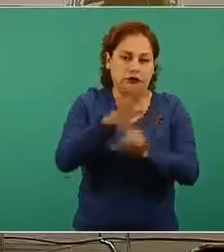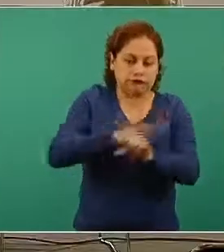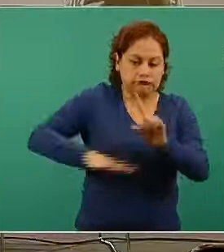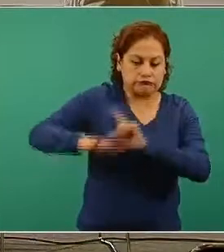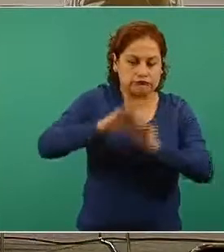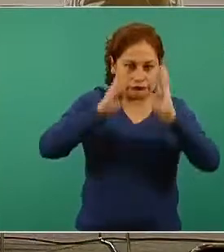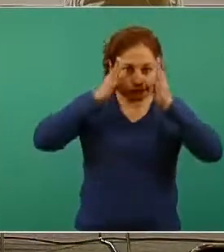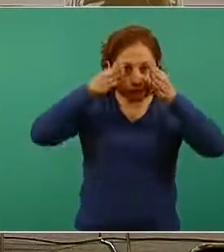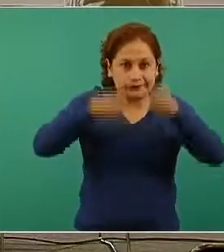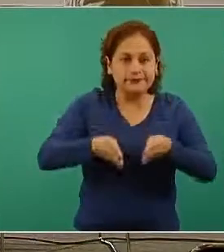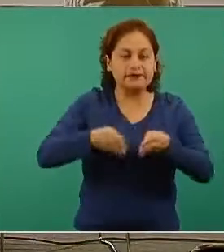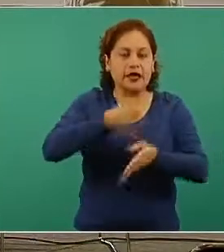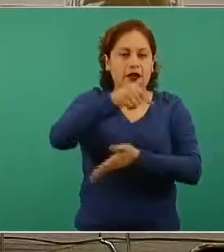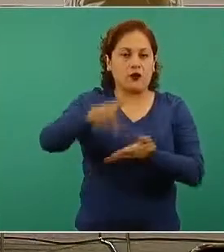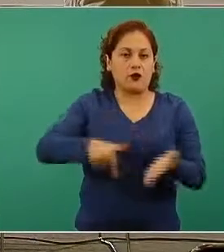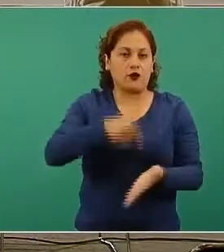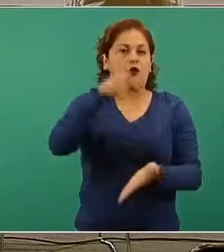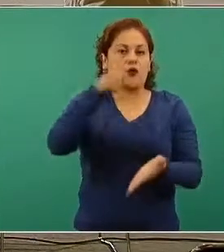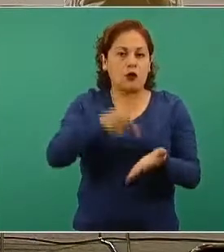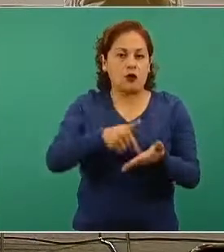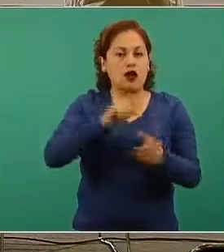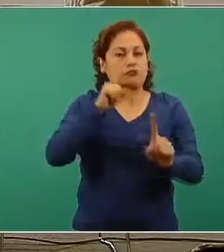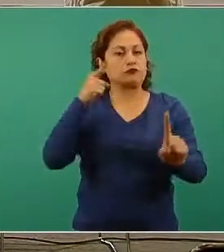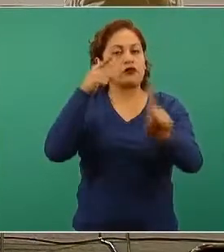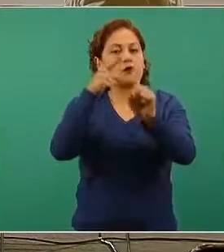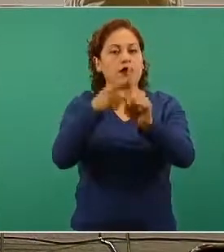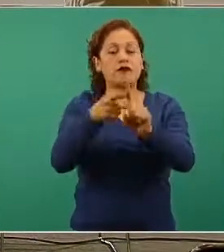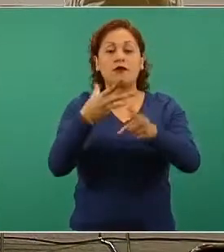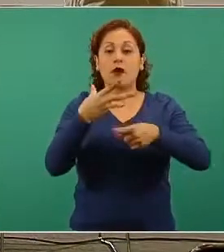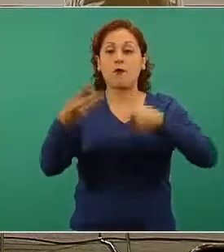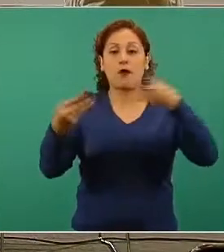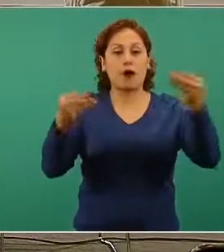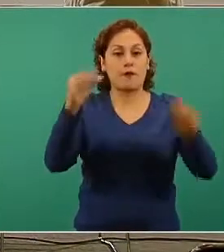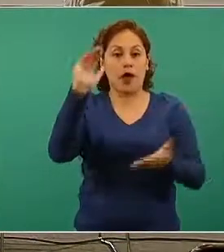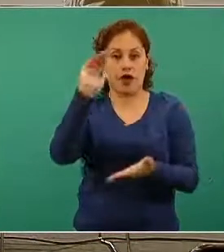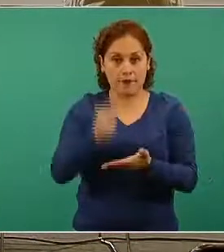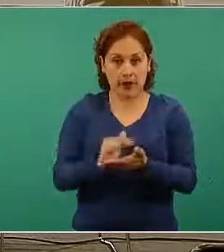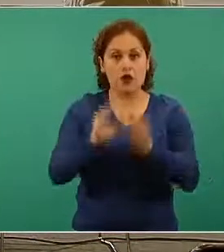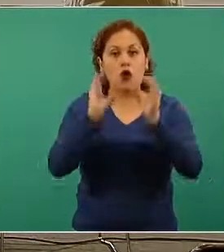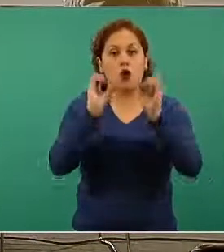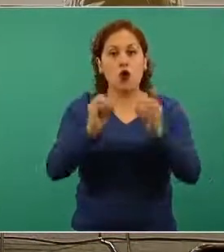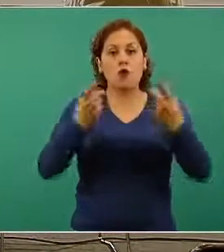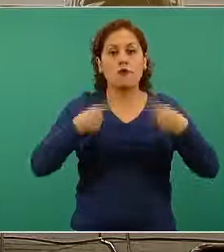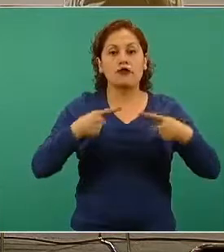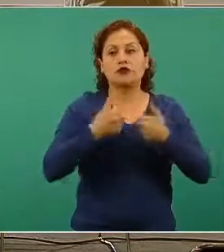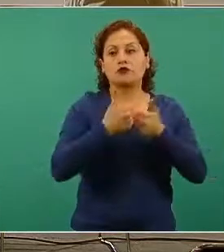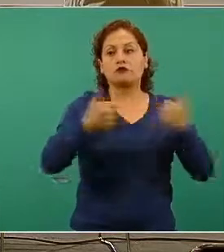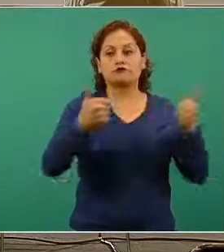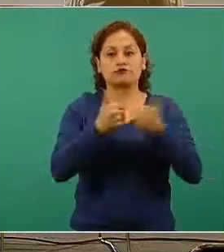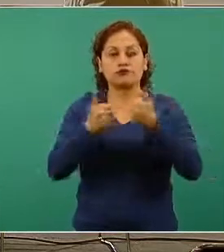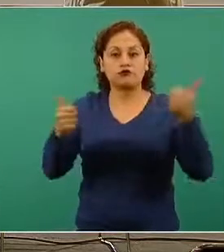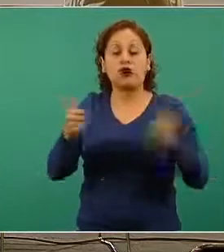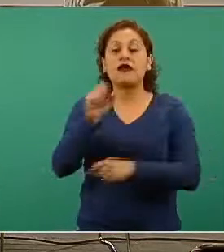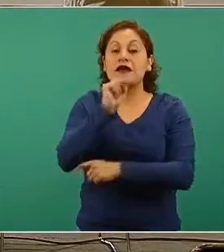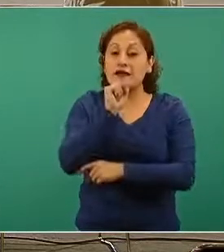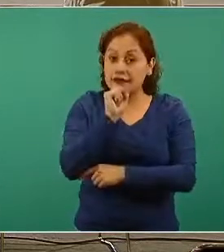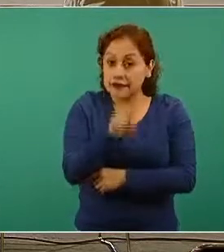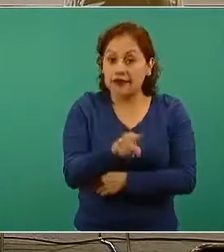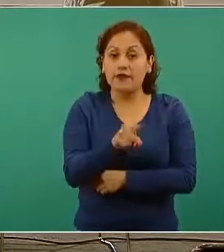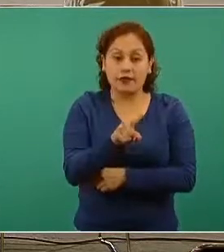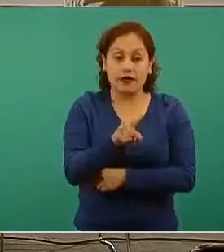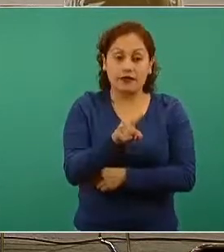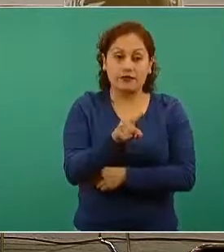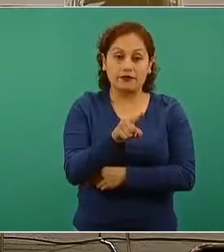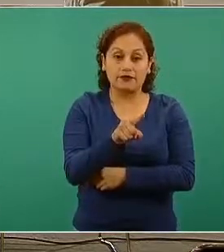orientada a disminuir la movilidad o las congregaciones o si el nivel de riesgo lo permite, inclusive estas vayan también orientadas pues a